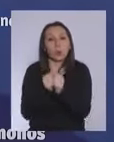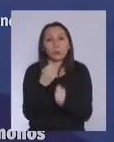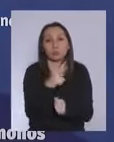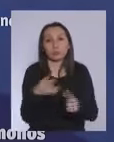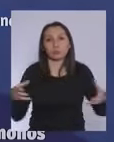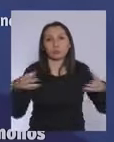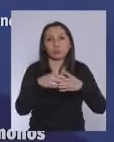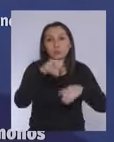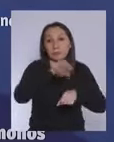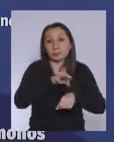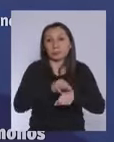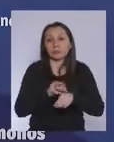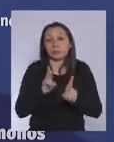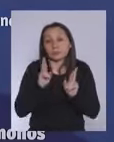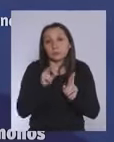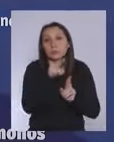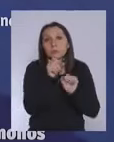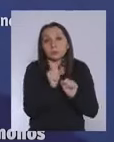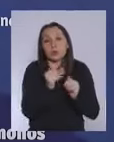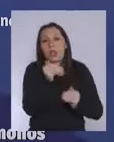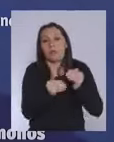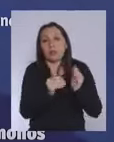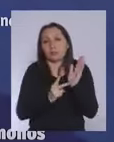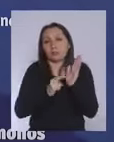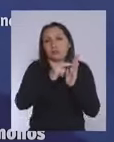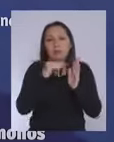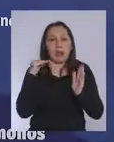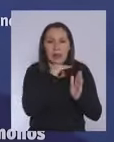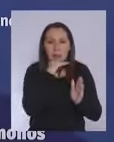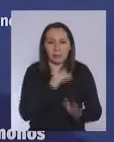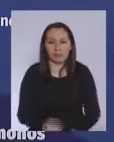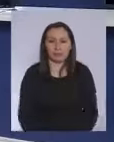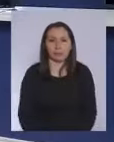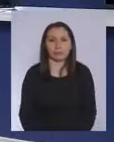equipo de salud yo espero que ellos puedan avanzar rápidamente